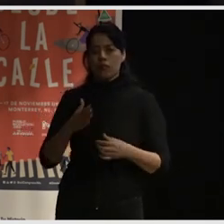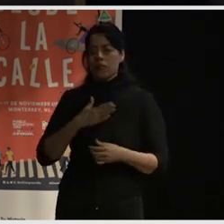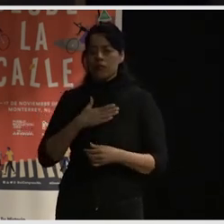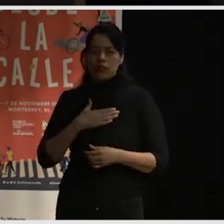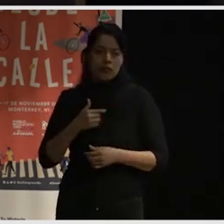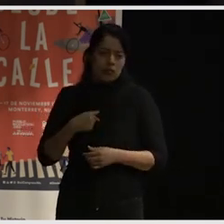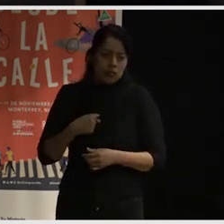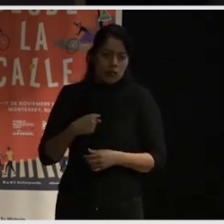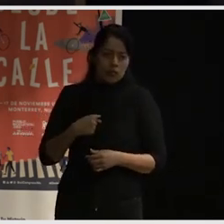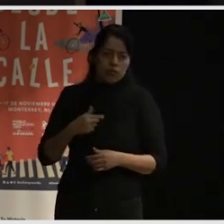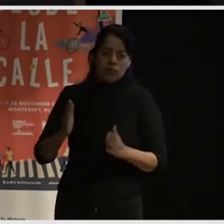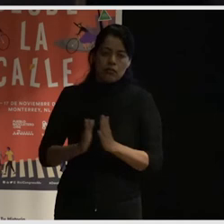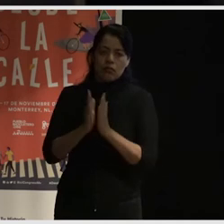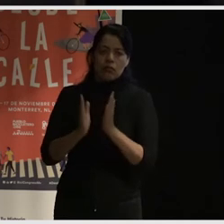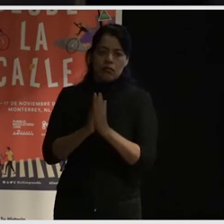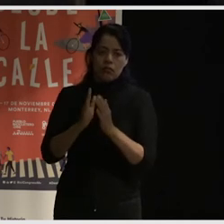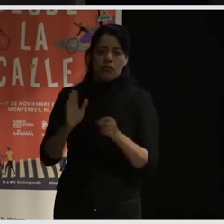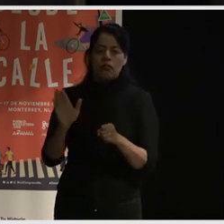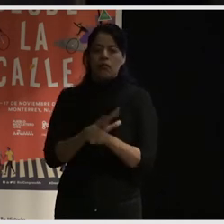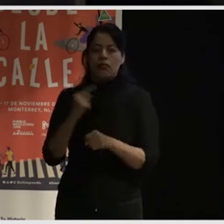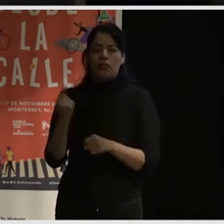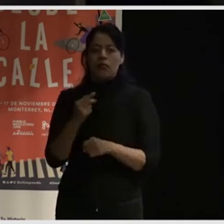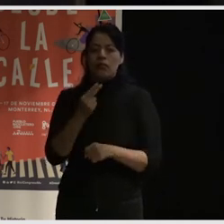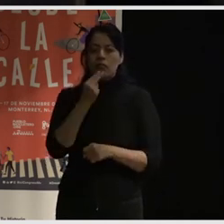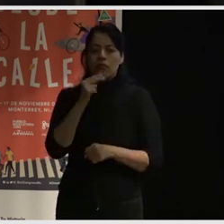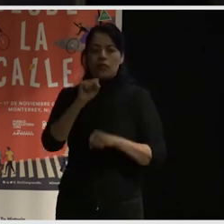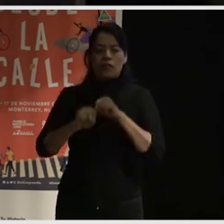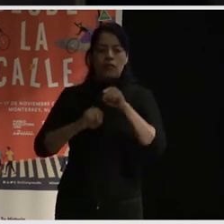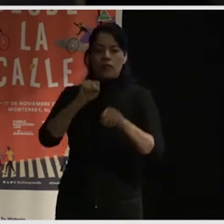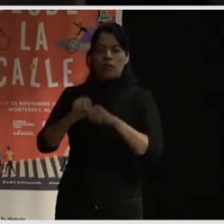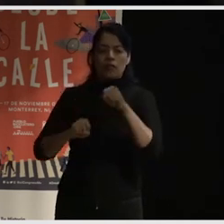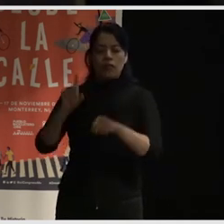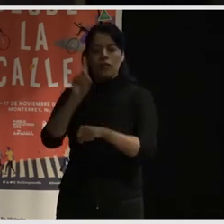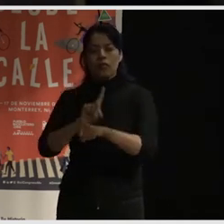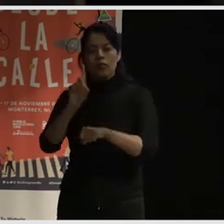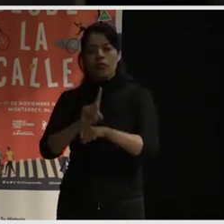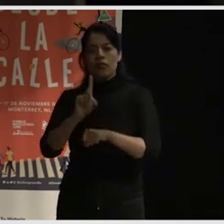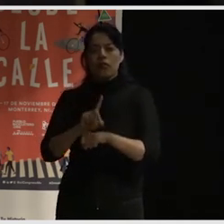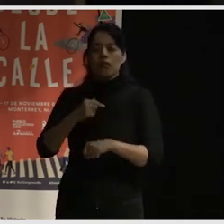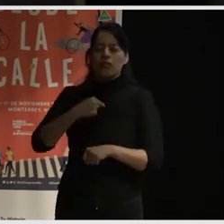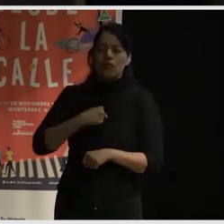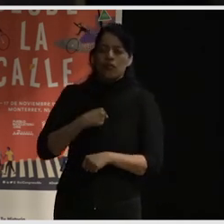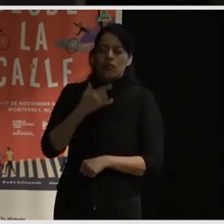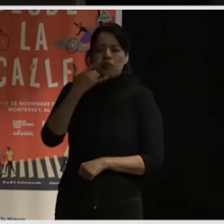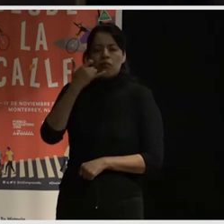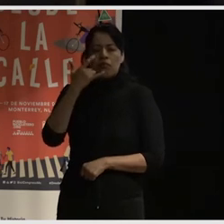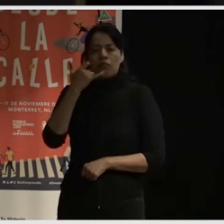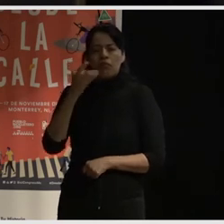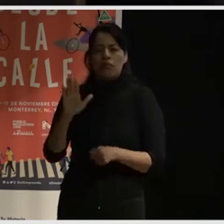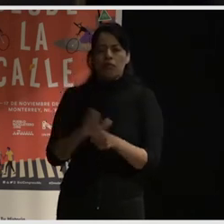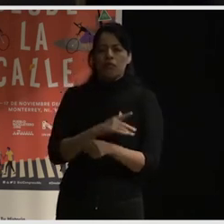yo participe porque uso la bicicleta en la vía pública todos los días fue así como raro